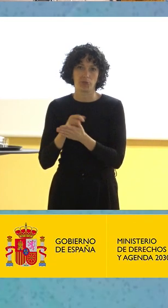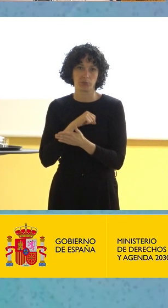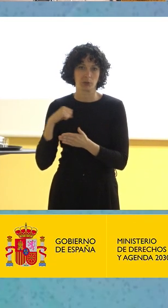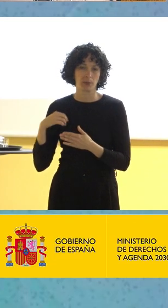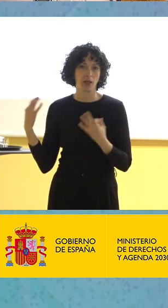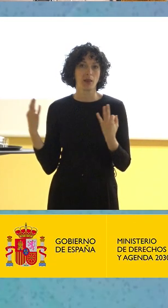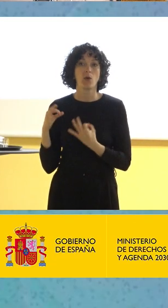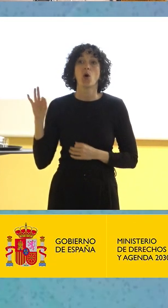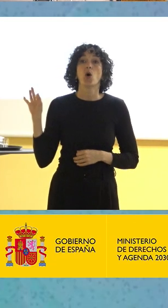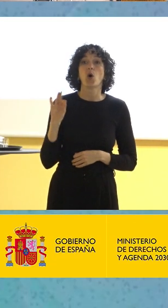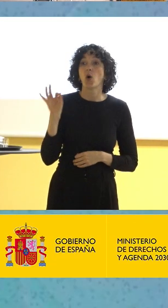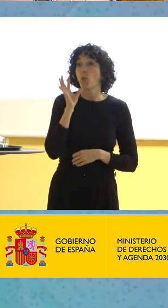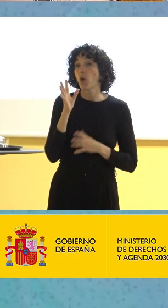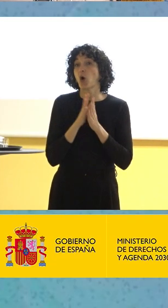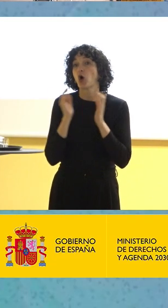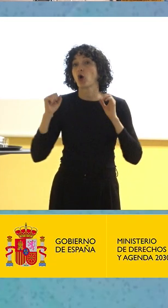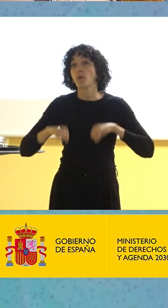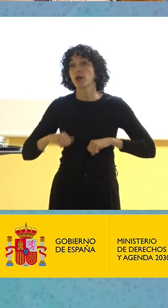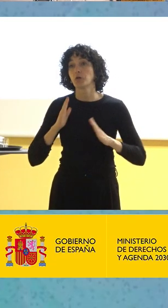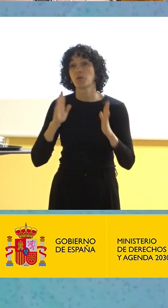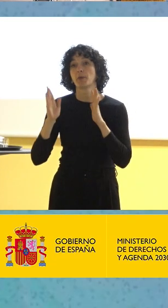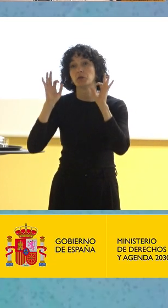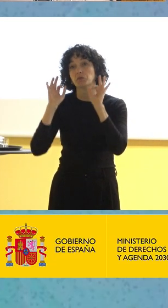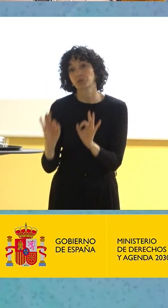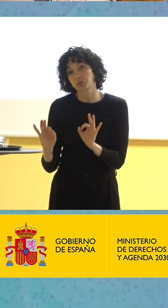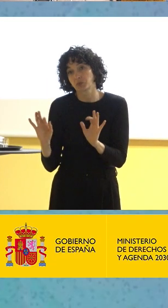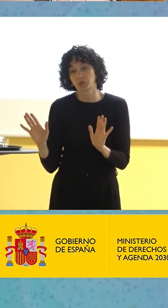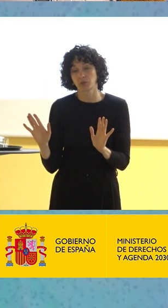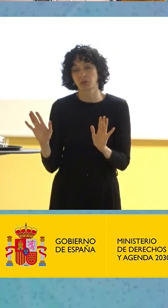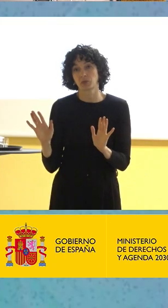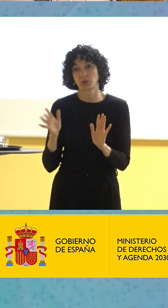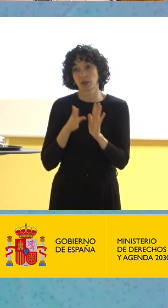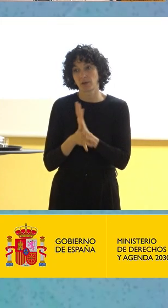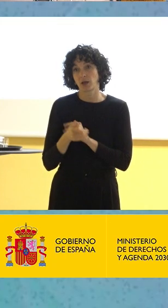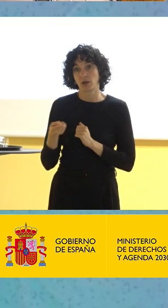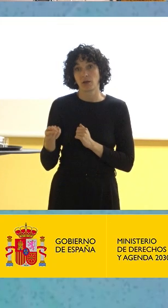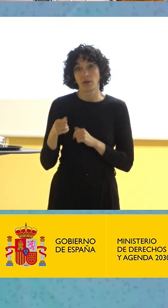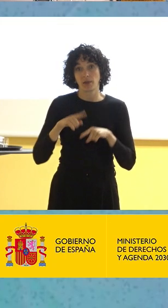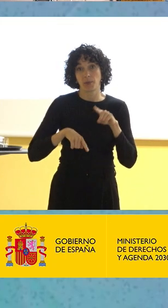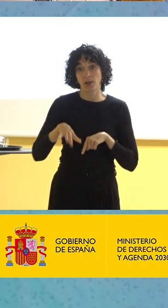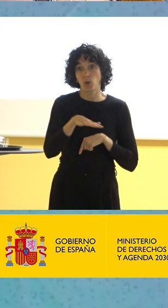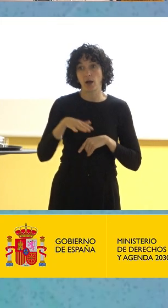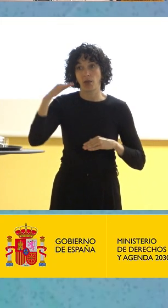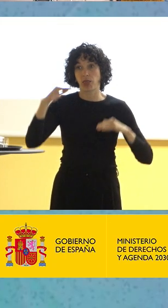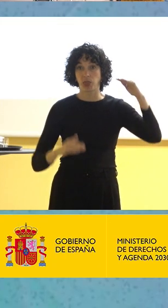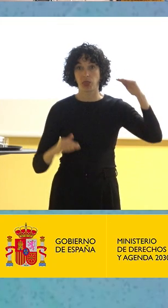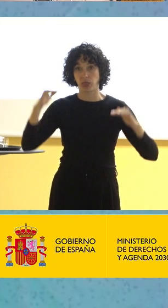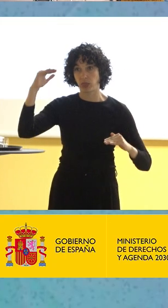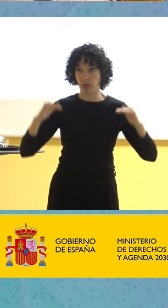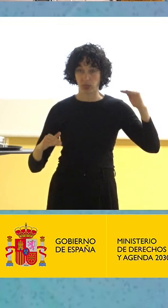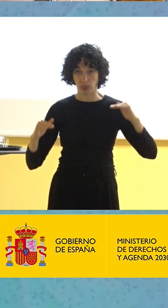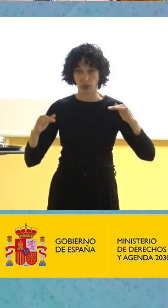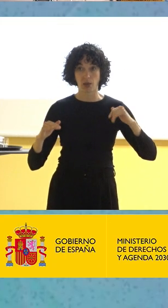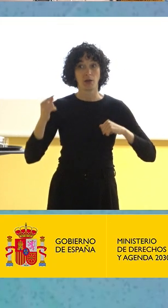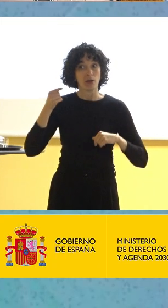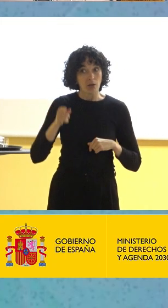accede por algún tipo de convenio puntual, lo que obviamente pues, va a generar desigualdades territoriales. Y estas desigualdades también las